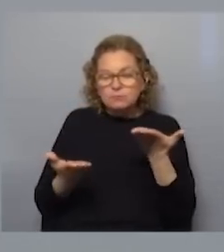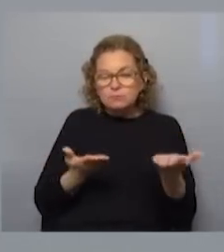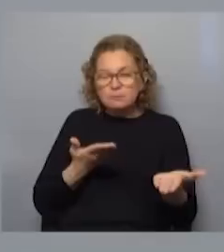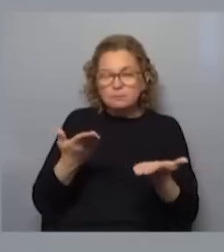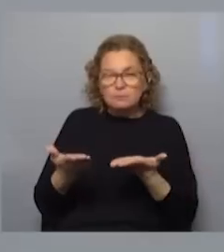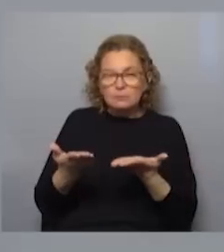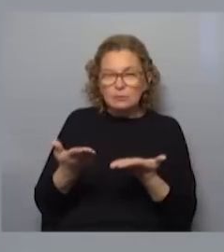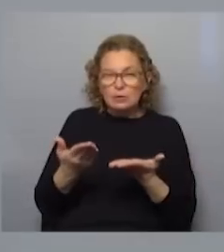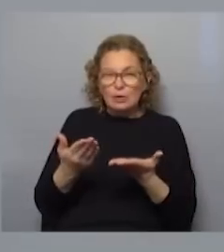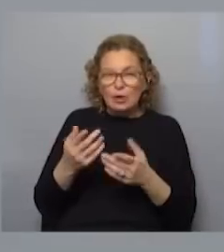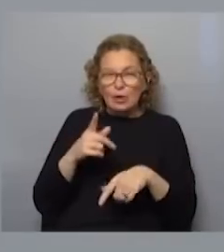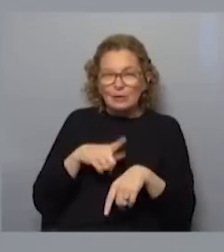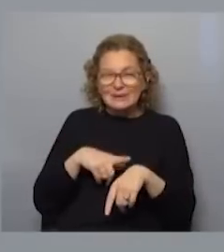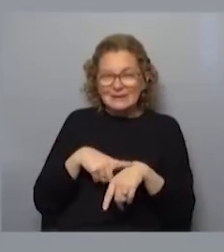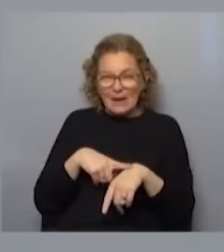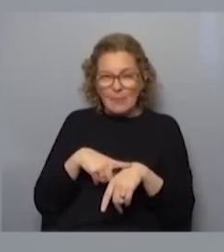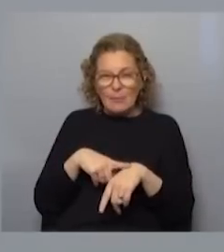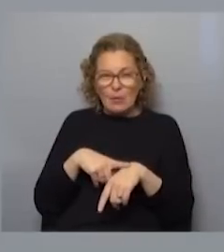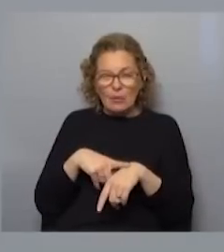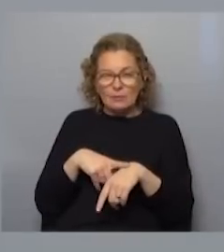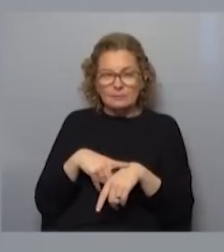los los plazos de